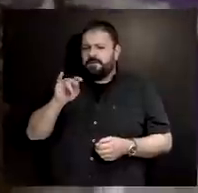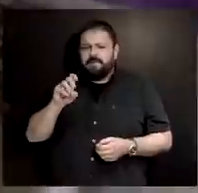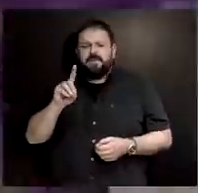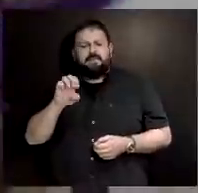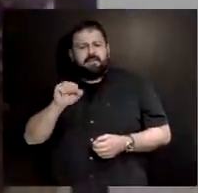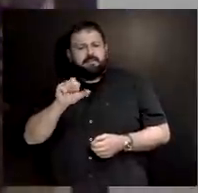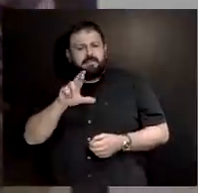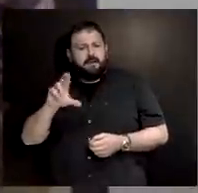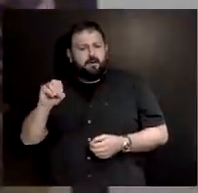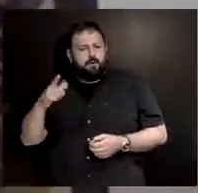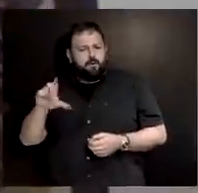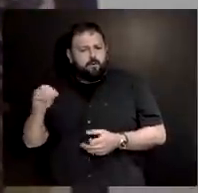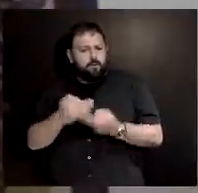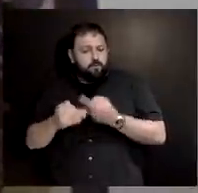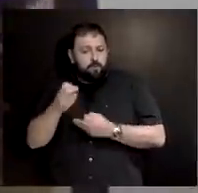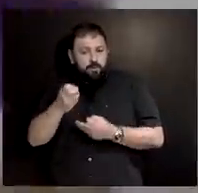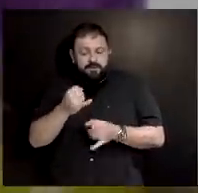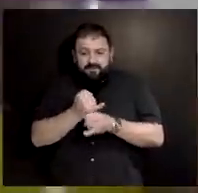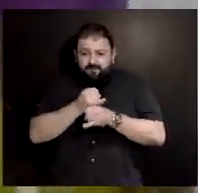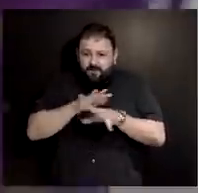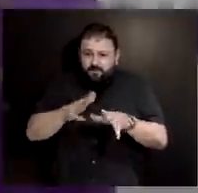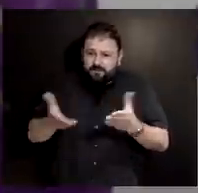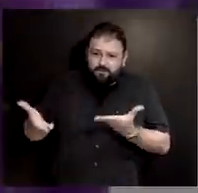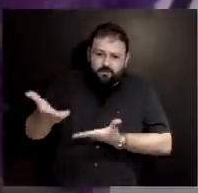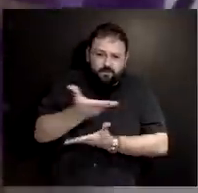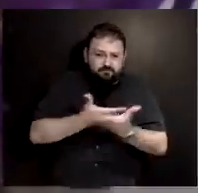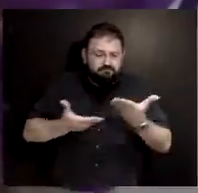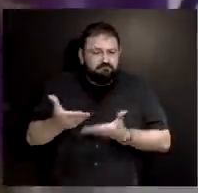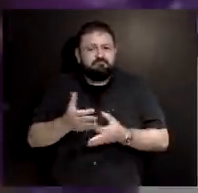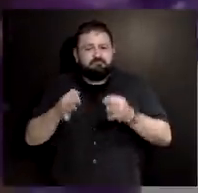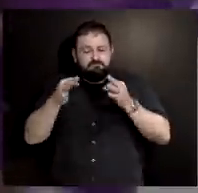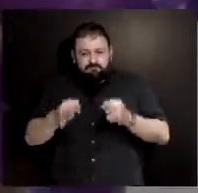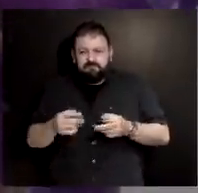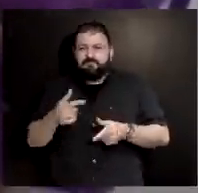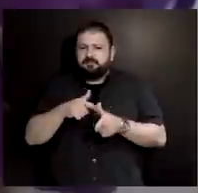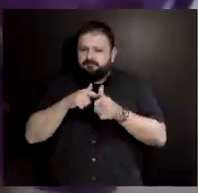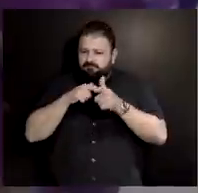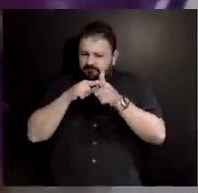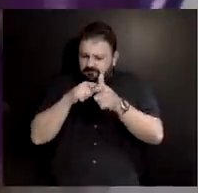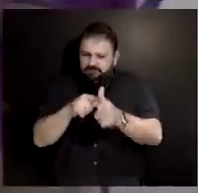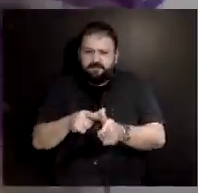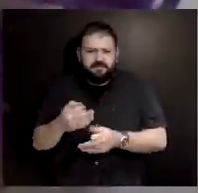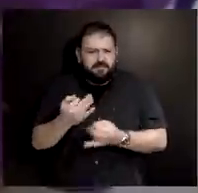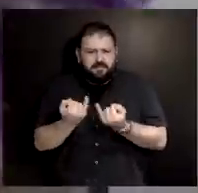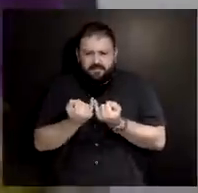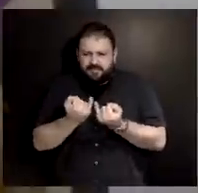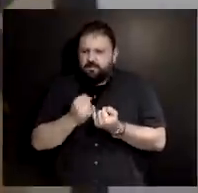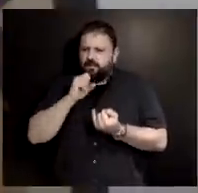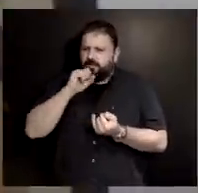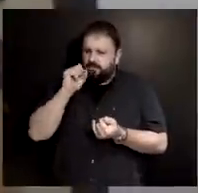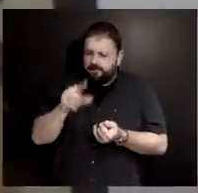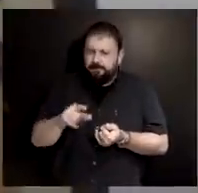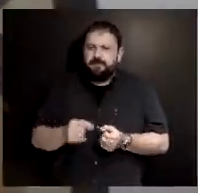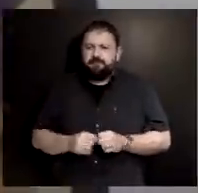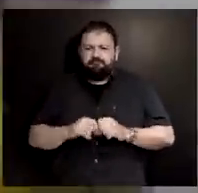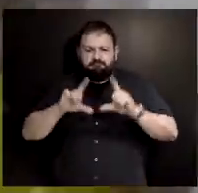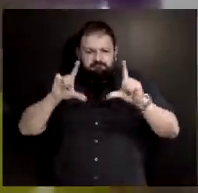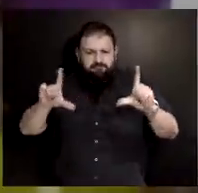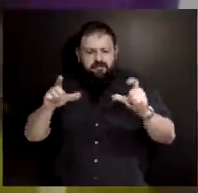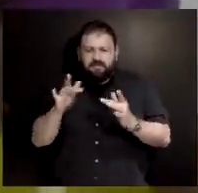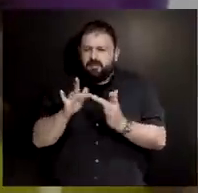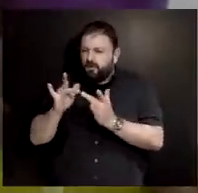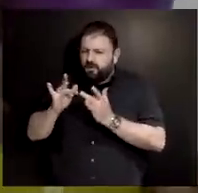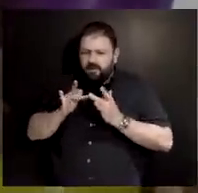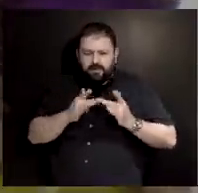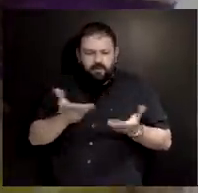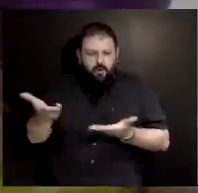esta información que nos han compartido, es esencial que la sigas también transmitiendo con toda tu red. Por